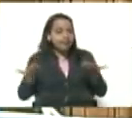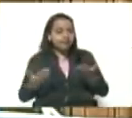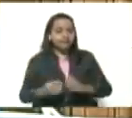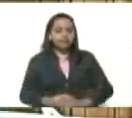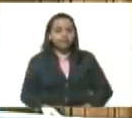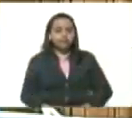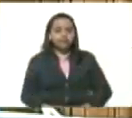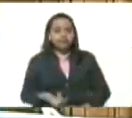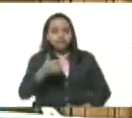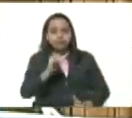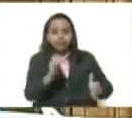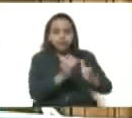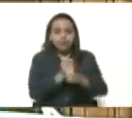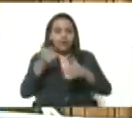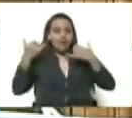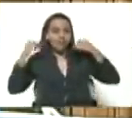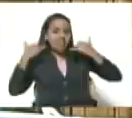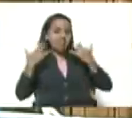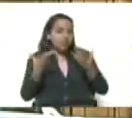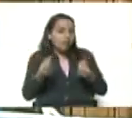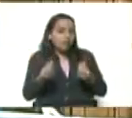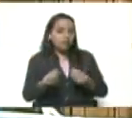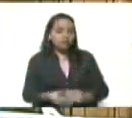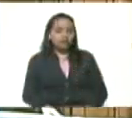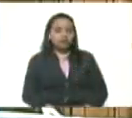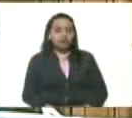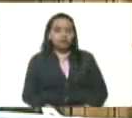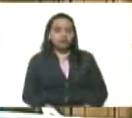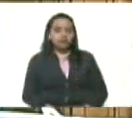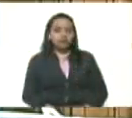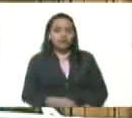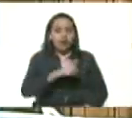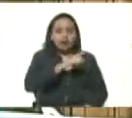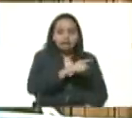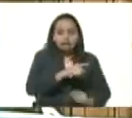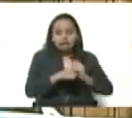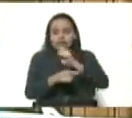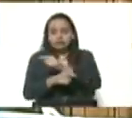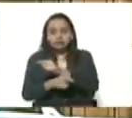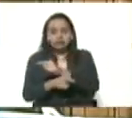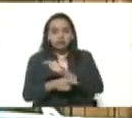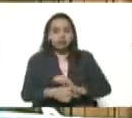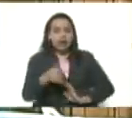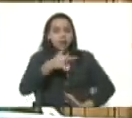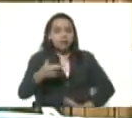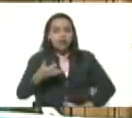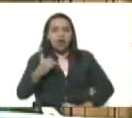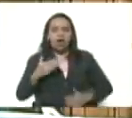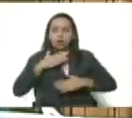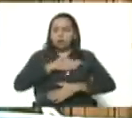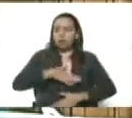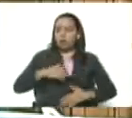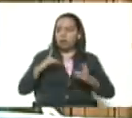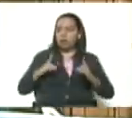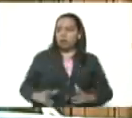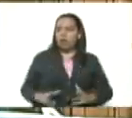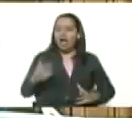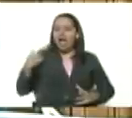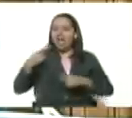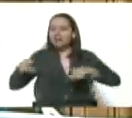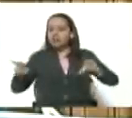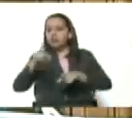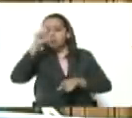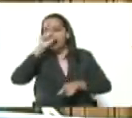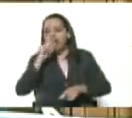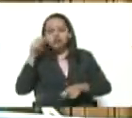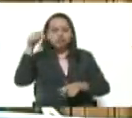Se han detectado las fiestas, las rumbas. Aquí, allá, la gente se relaja. Vamos a celebrar el cumpleaños de